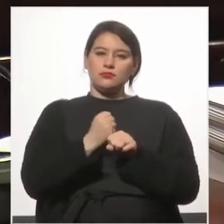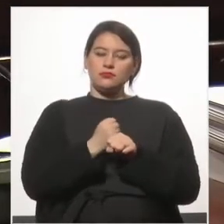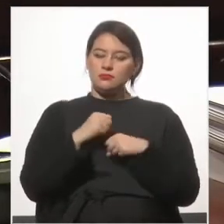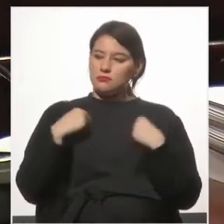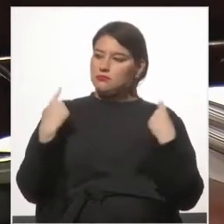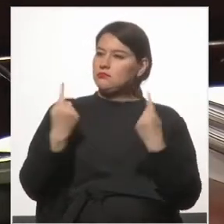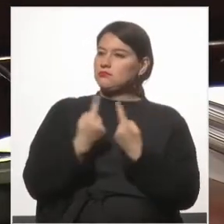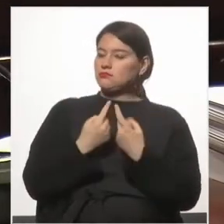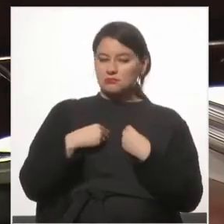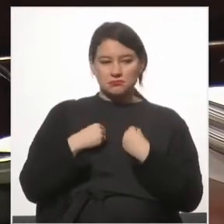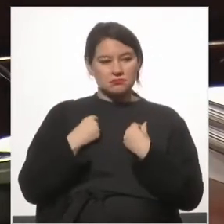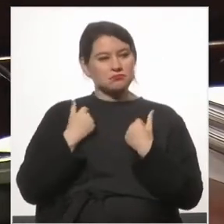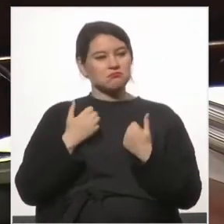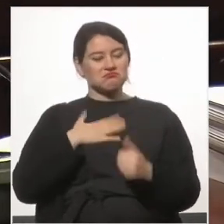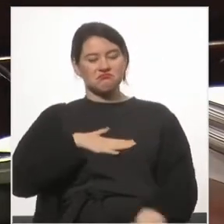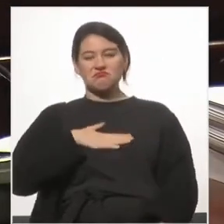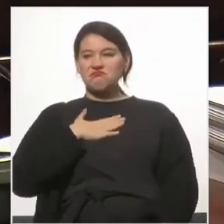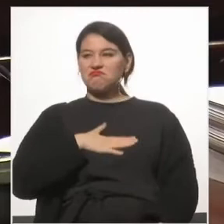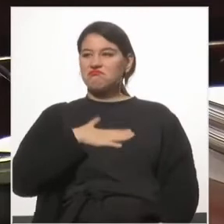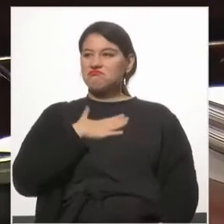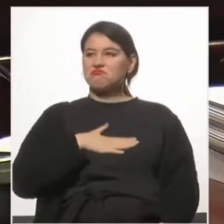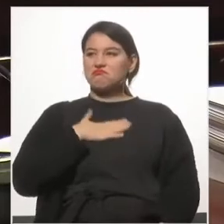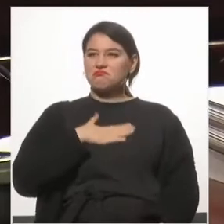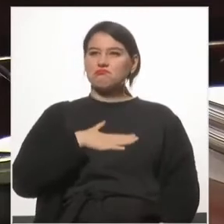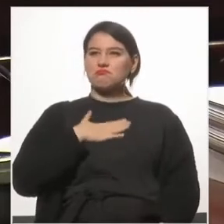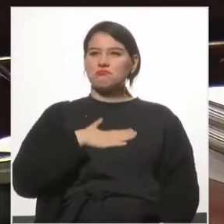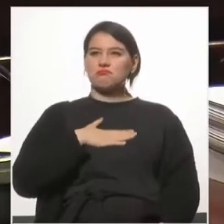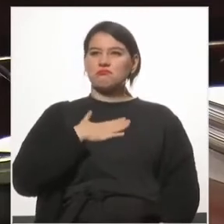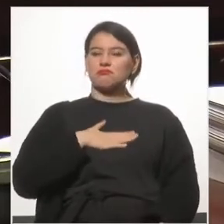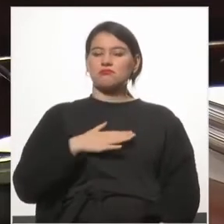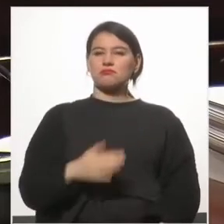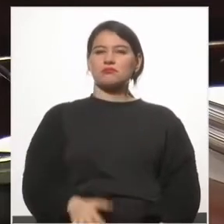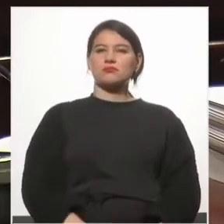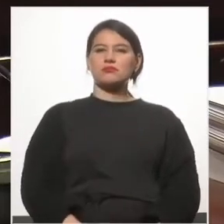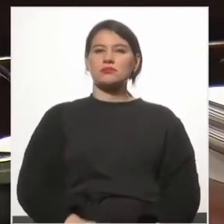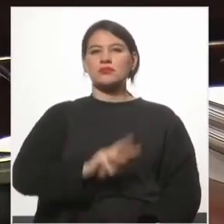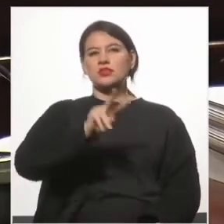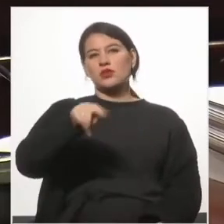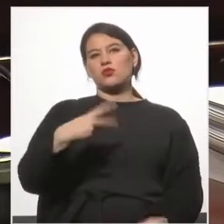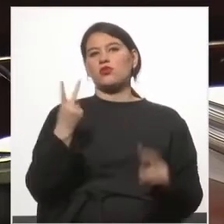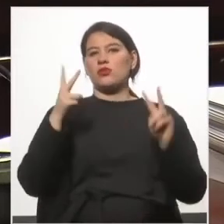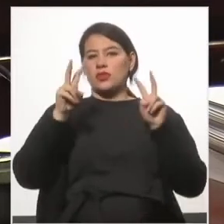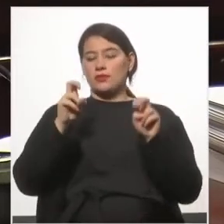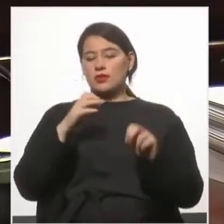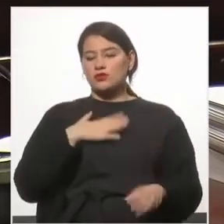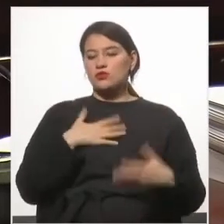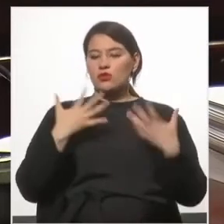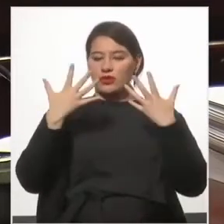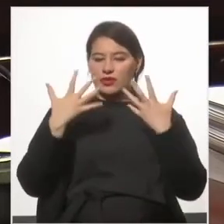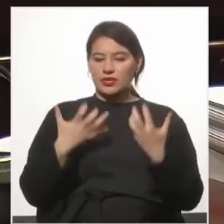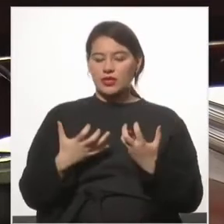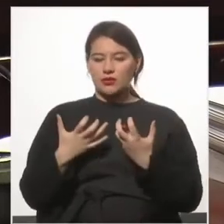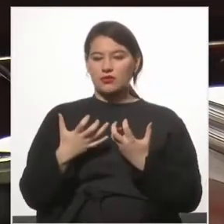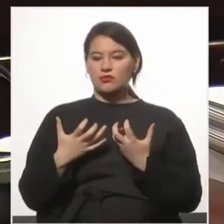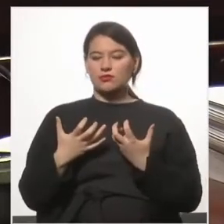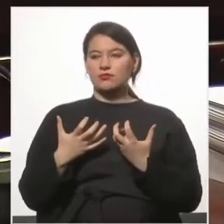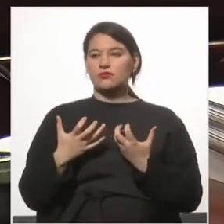nos podemos sentir satisfechos. En segundo término, yo querría